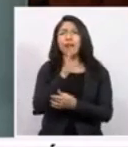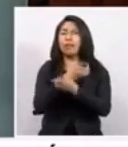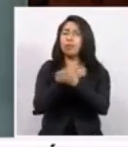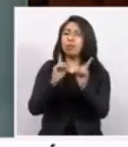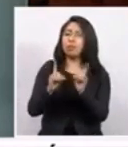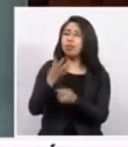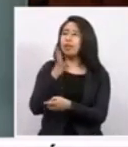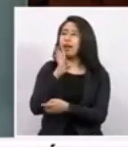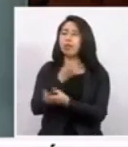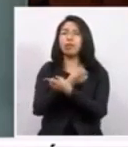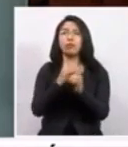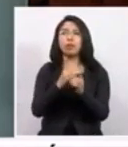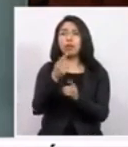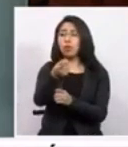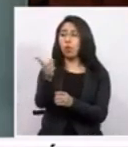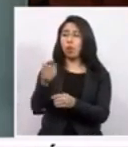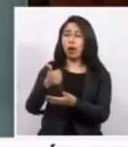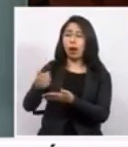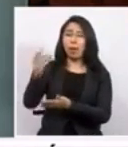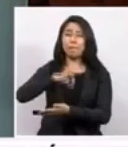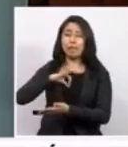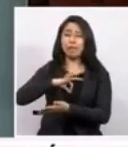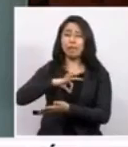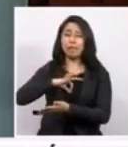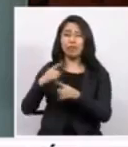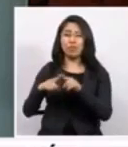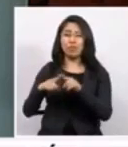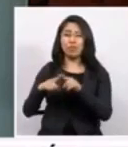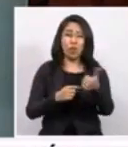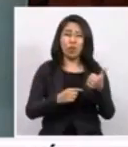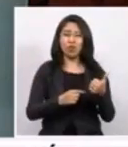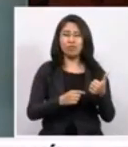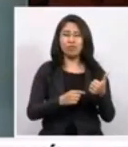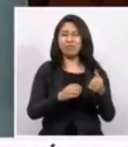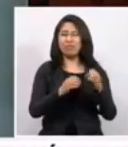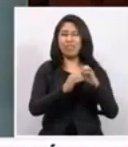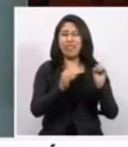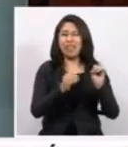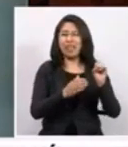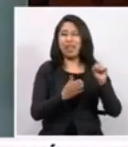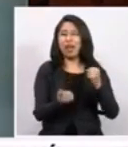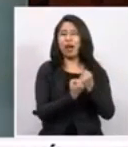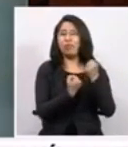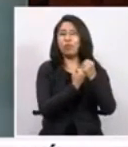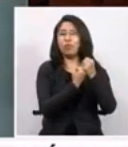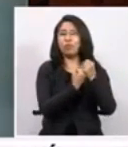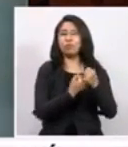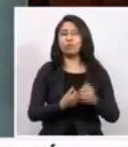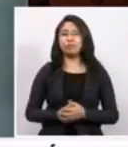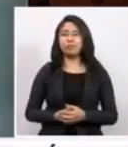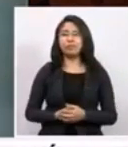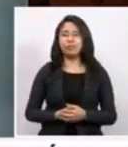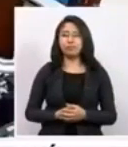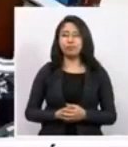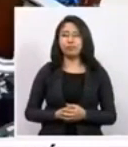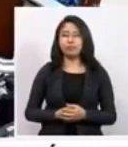unos, mientras se intentaba proscribir no solo al MAS, sino al pueblo en su conjunto.